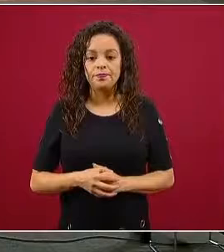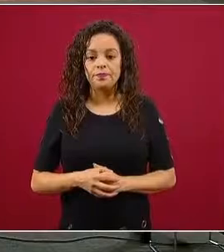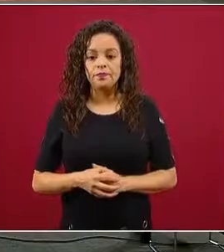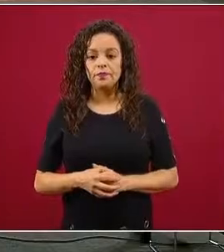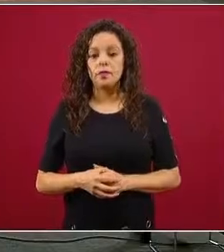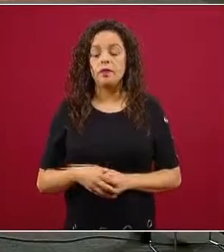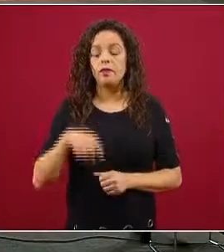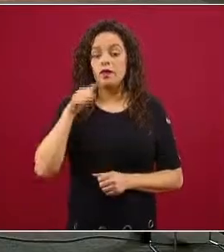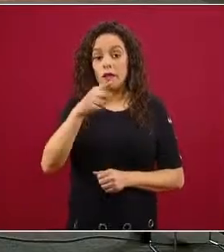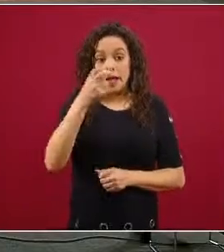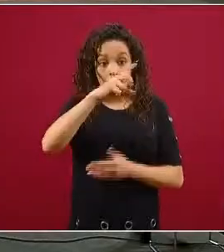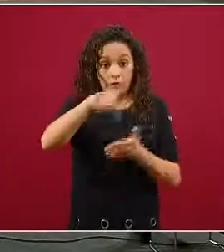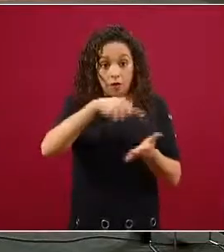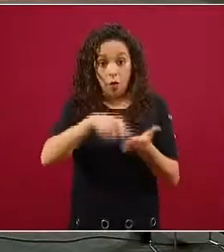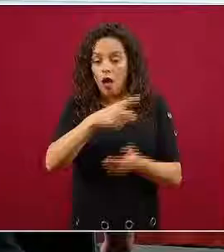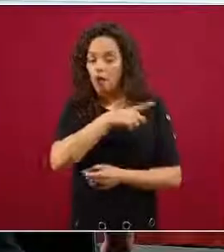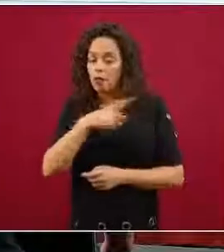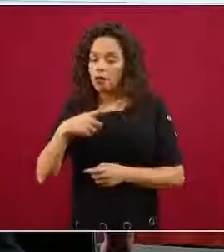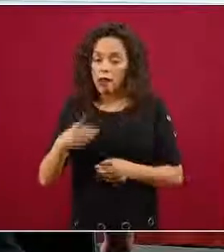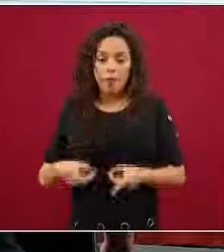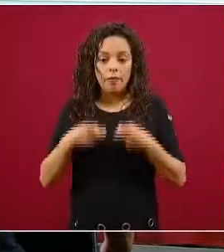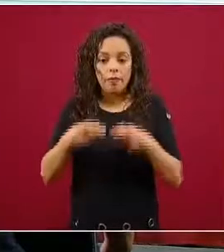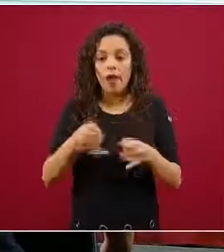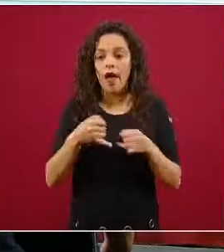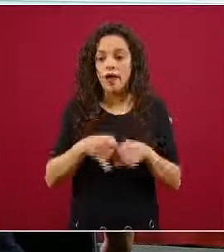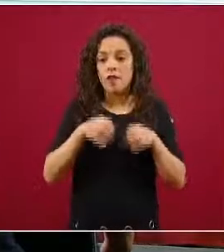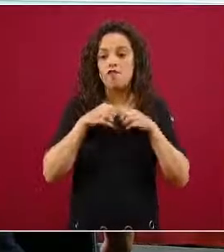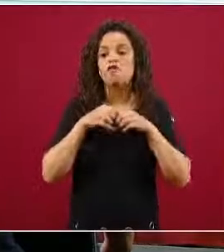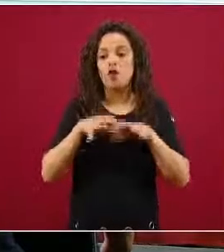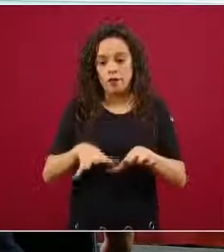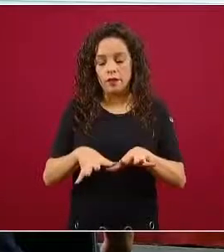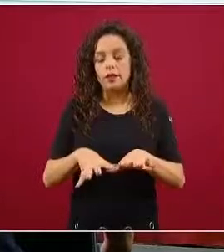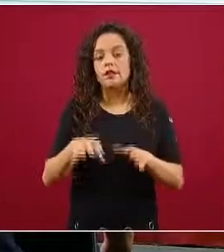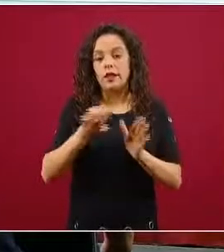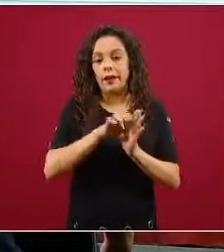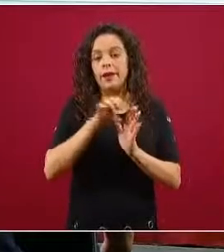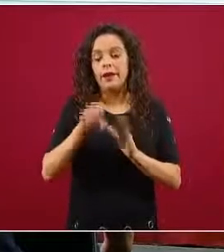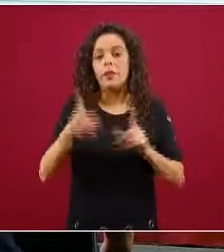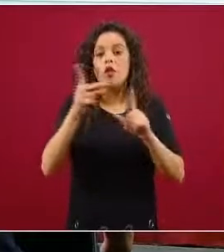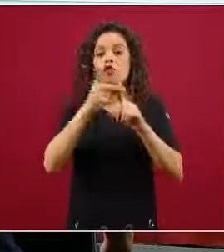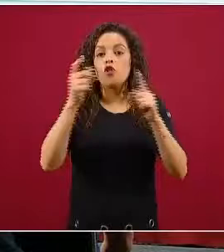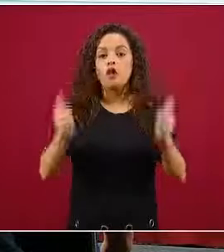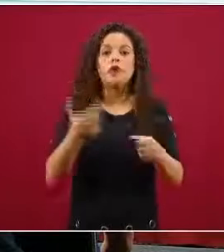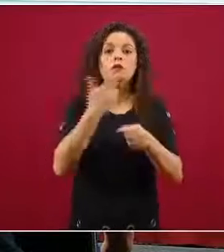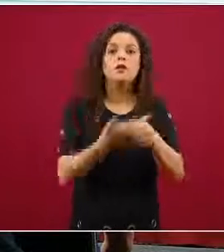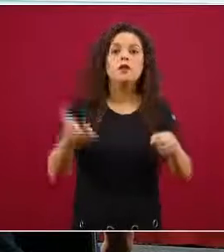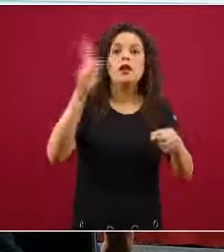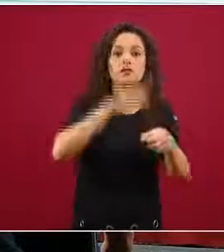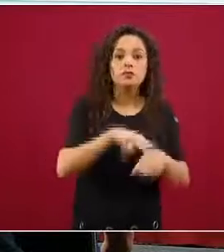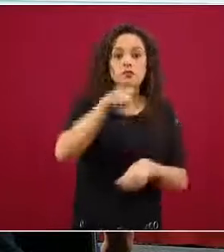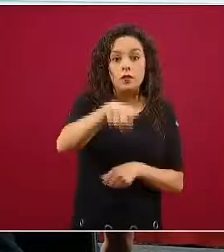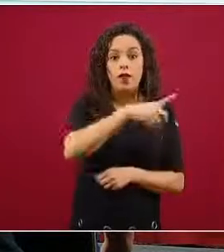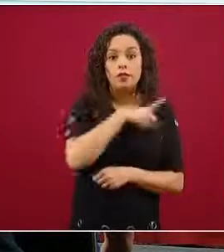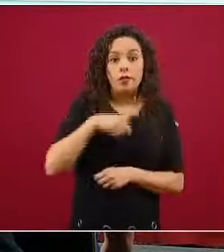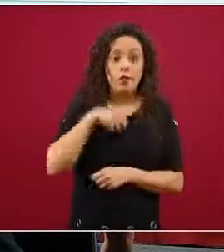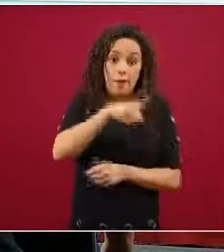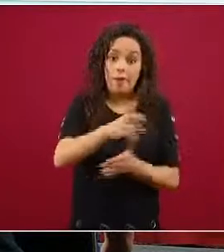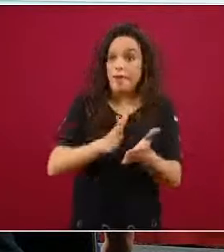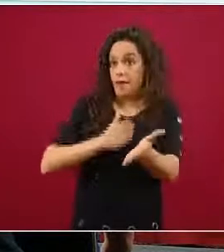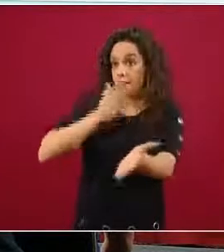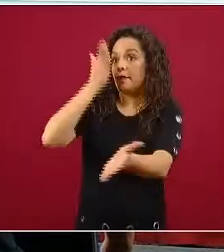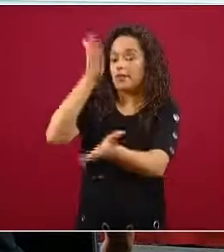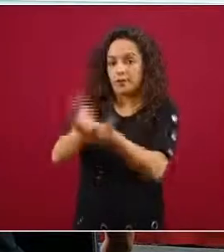información, como decíamos, sobre dónde están las unidades médicas a donde deben acudir ellas para